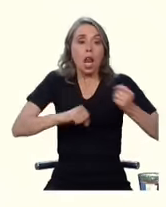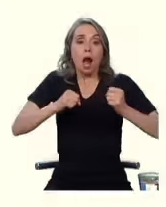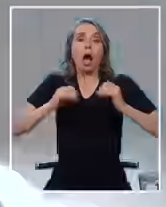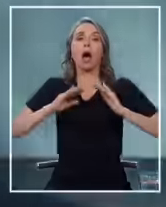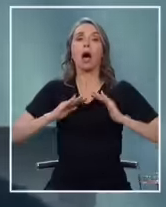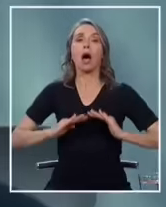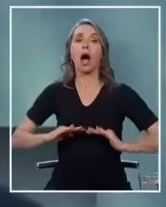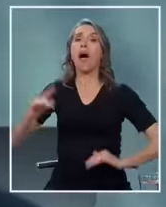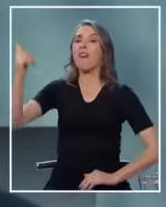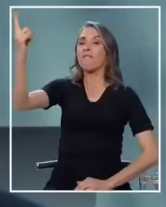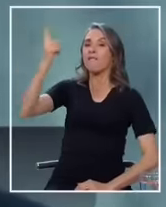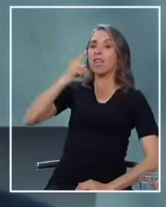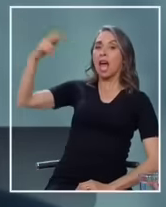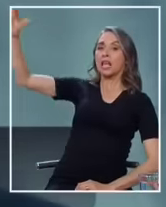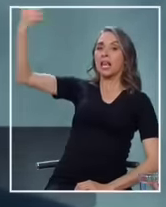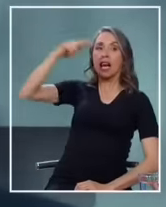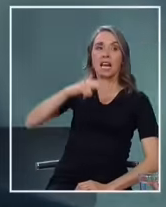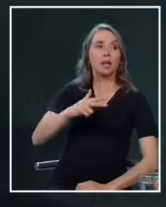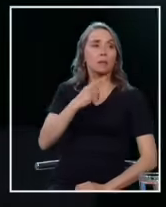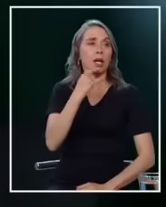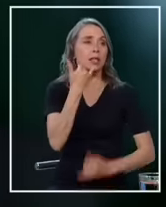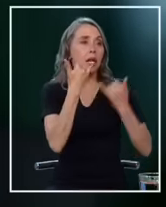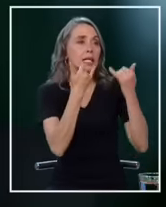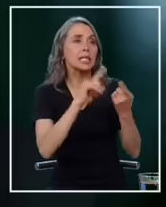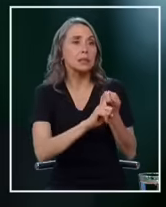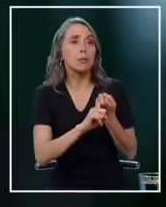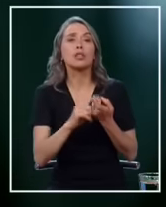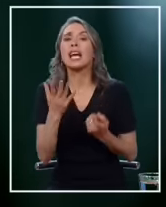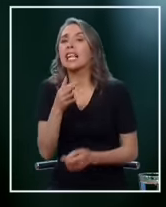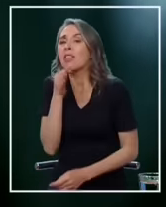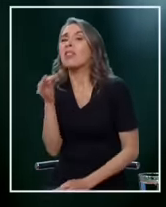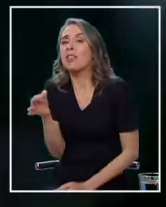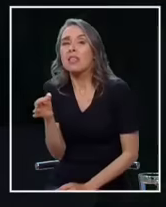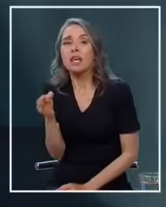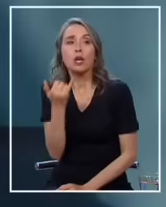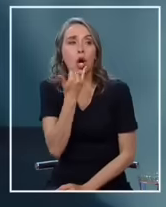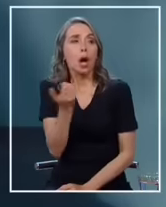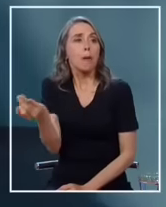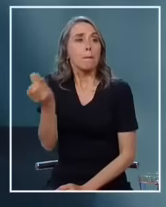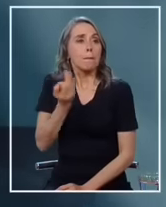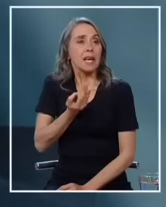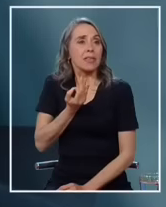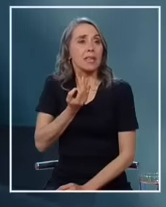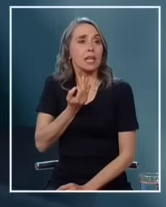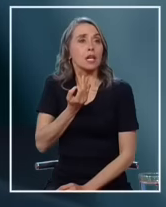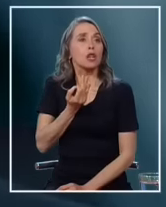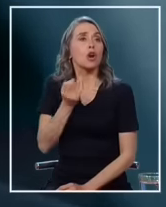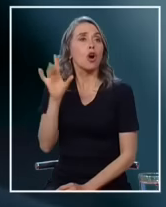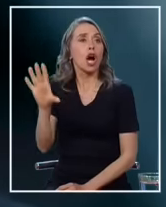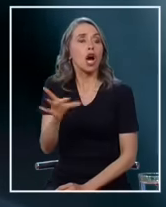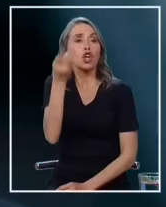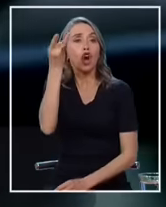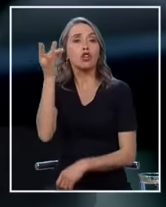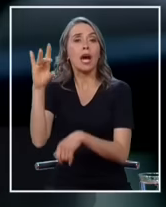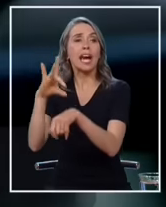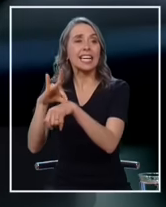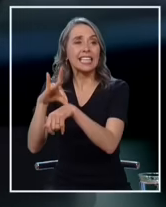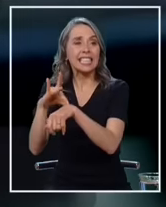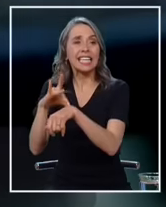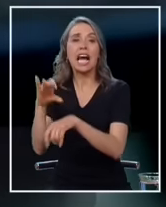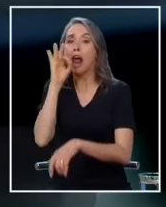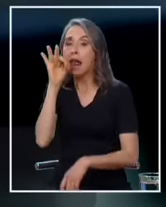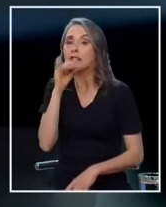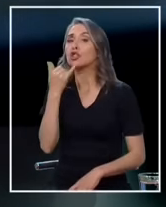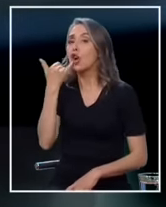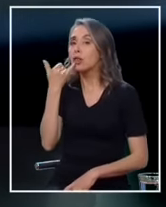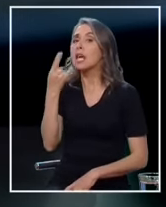tranquilizarse. Ahí hablé con la familia. ¿Ya qué te dijo? Me dijo que encontraron en la clínica... ¿En Las